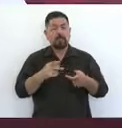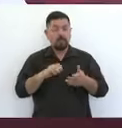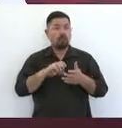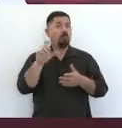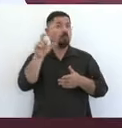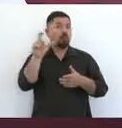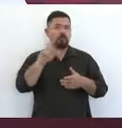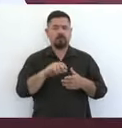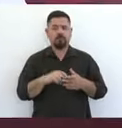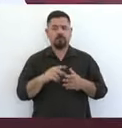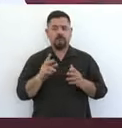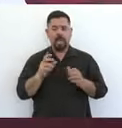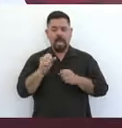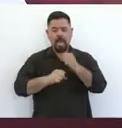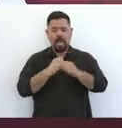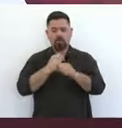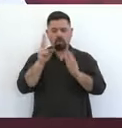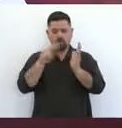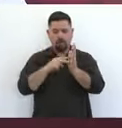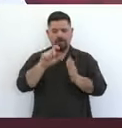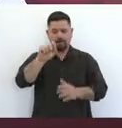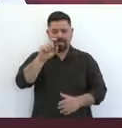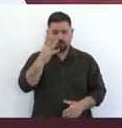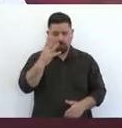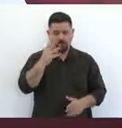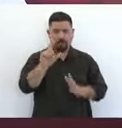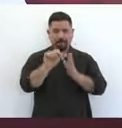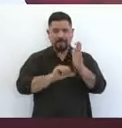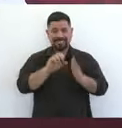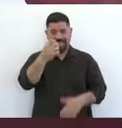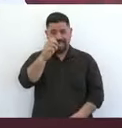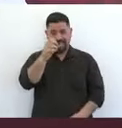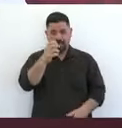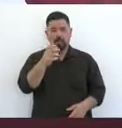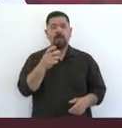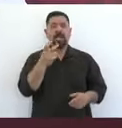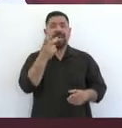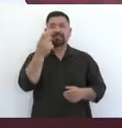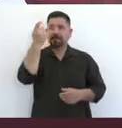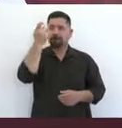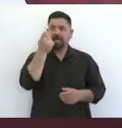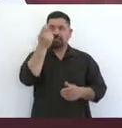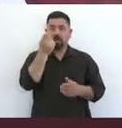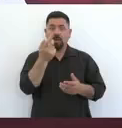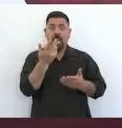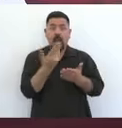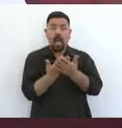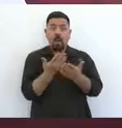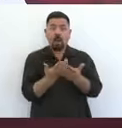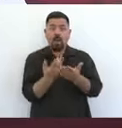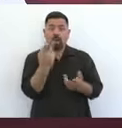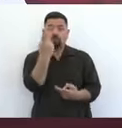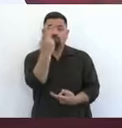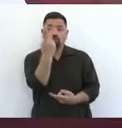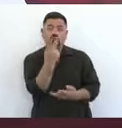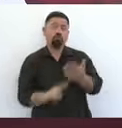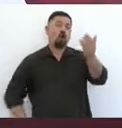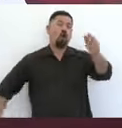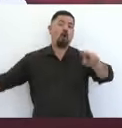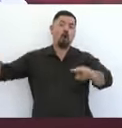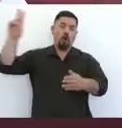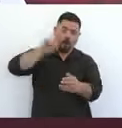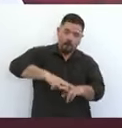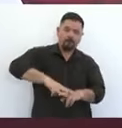del 24 reciban el doble de la pensión que están recibiendo ahora